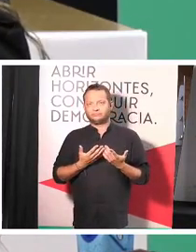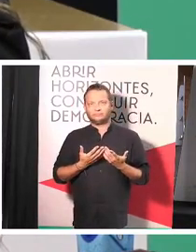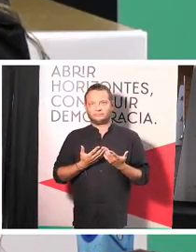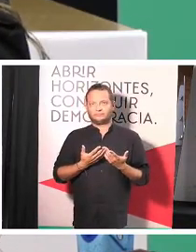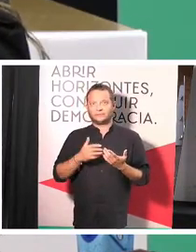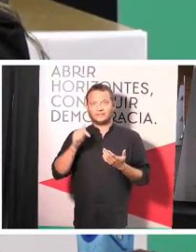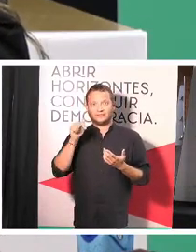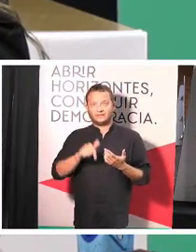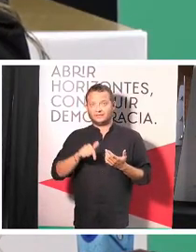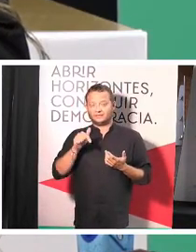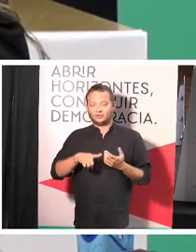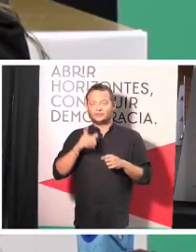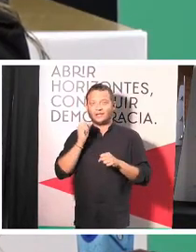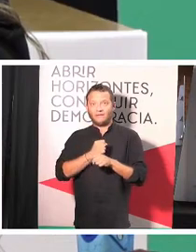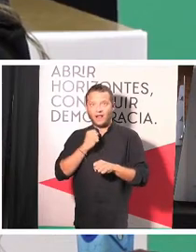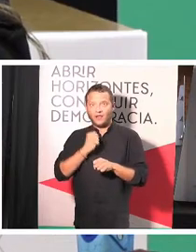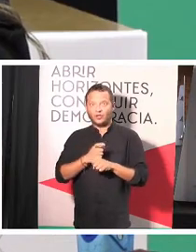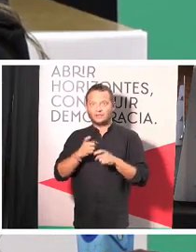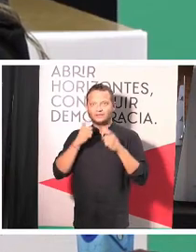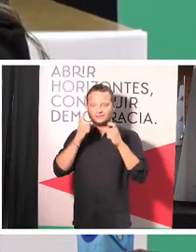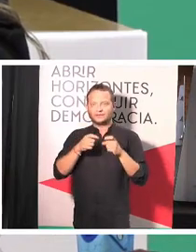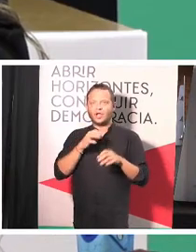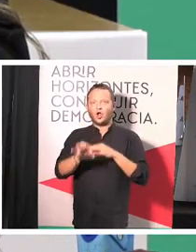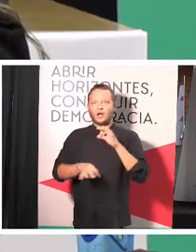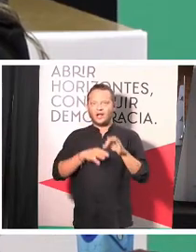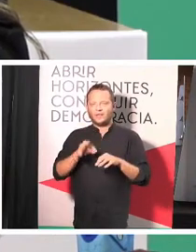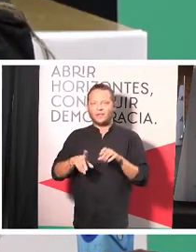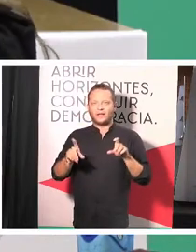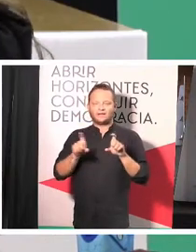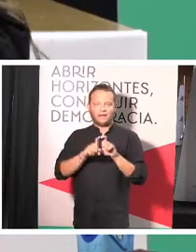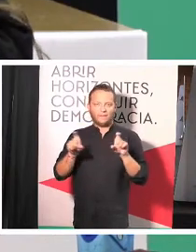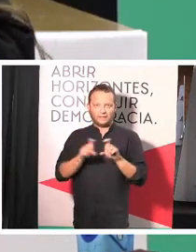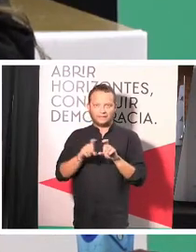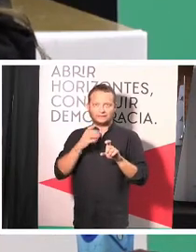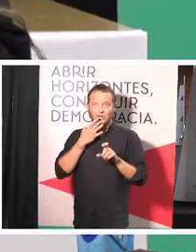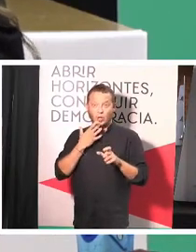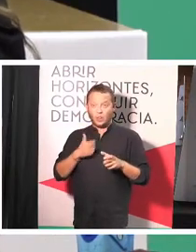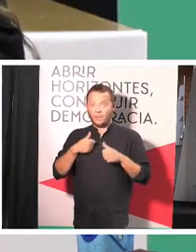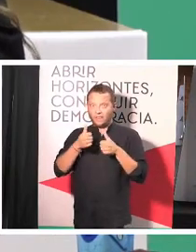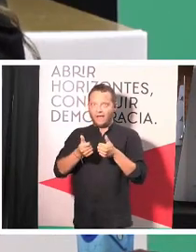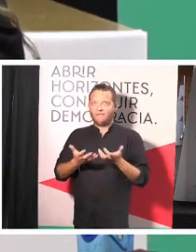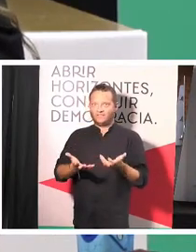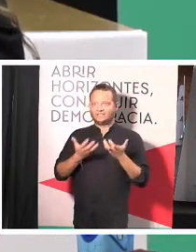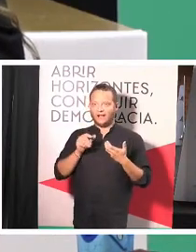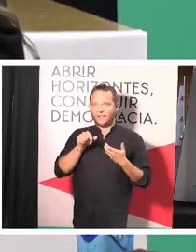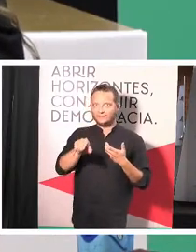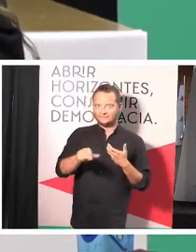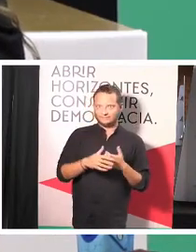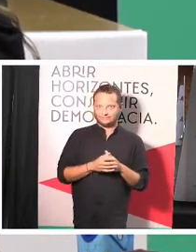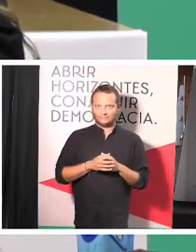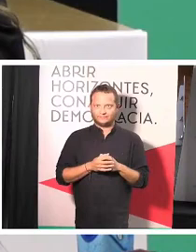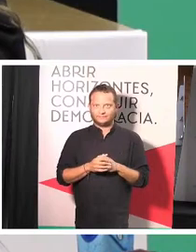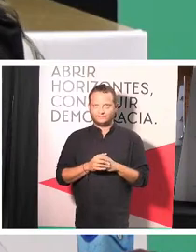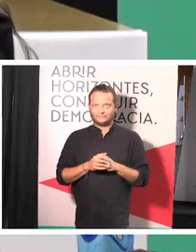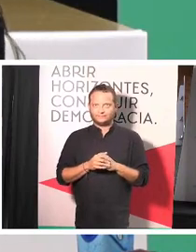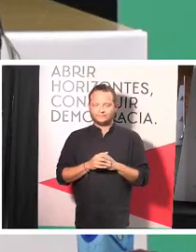Son estos los trabajadores que ha intentado organizar la empresa a través de ventajas.